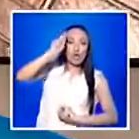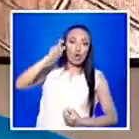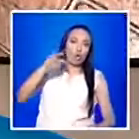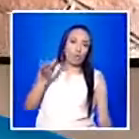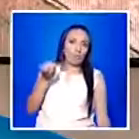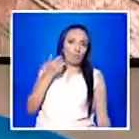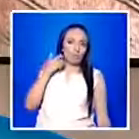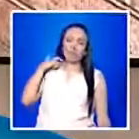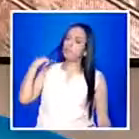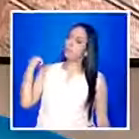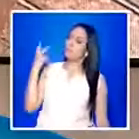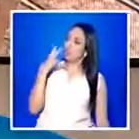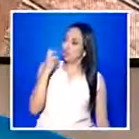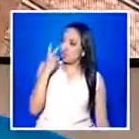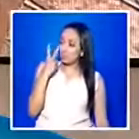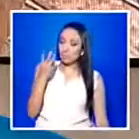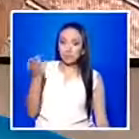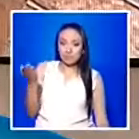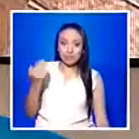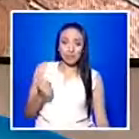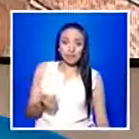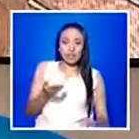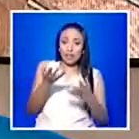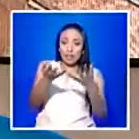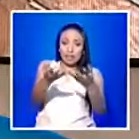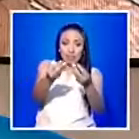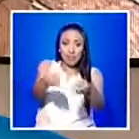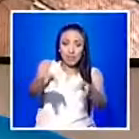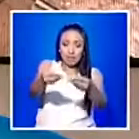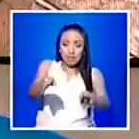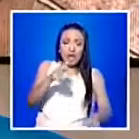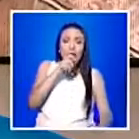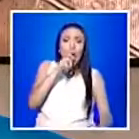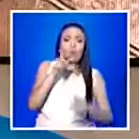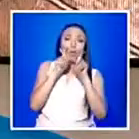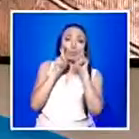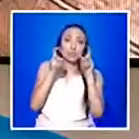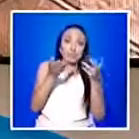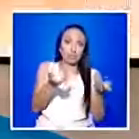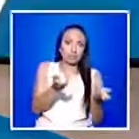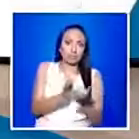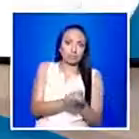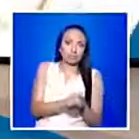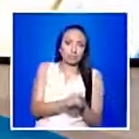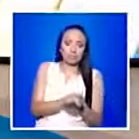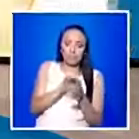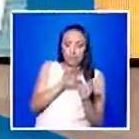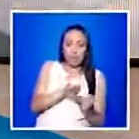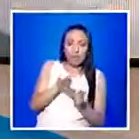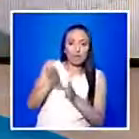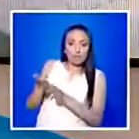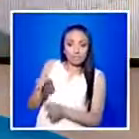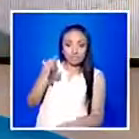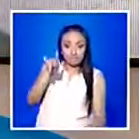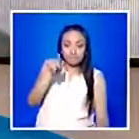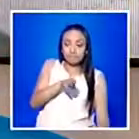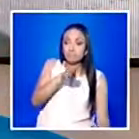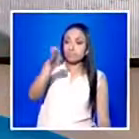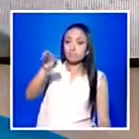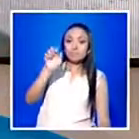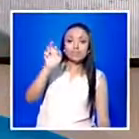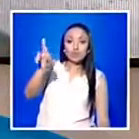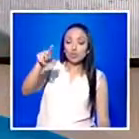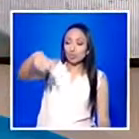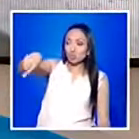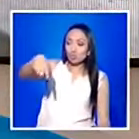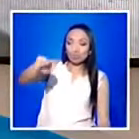considera este tipo de situaciones, la cantidad de agua que se está desperdiciando. Pero seguimos hablando de este tema porque nos vamos ahora al sur, al barrio